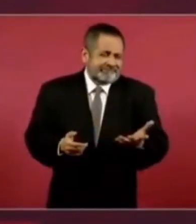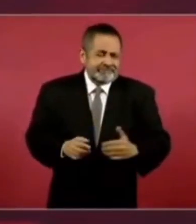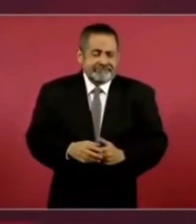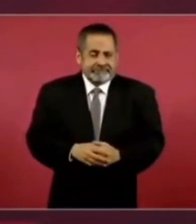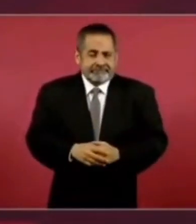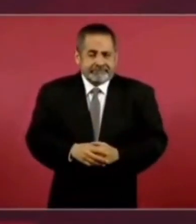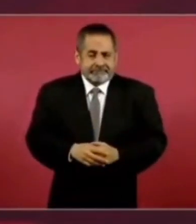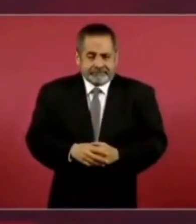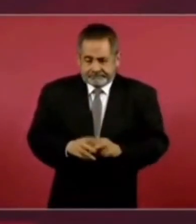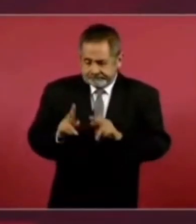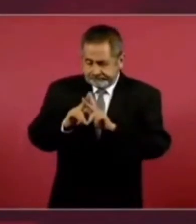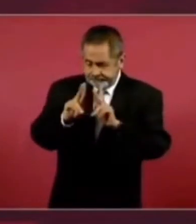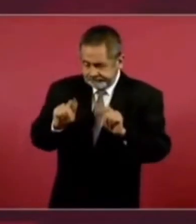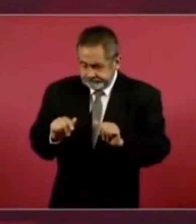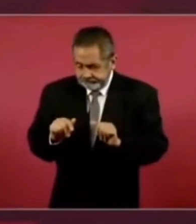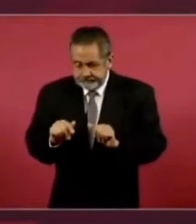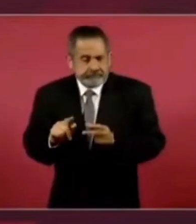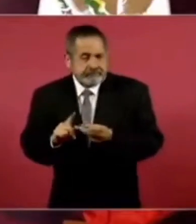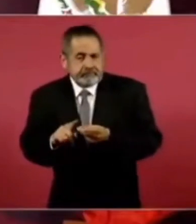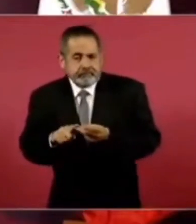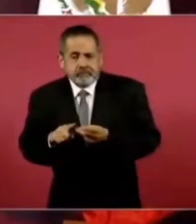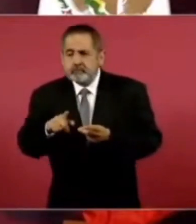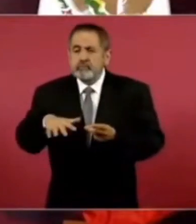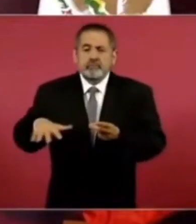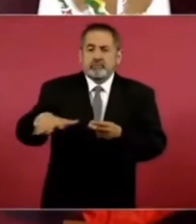La paz es fruto de la justicia.